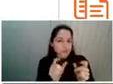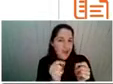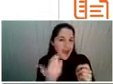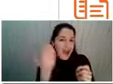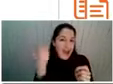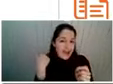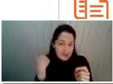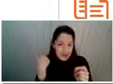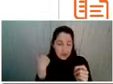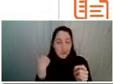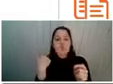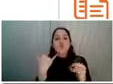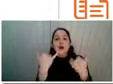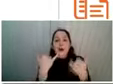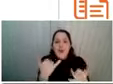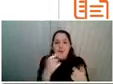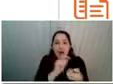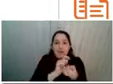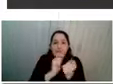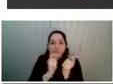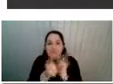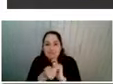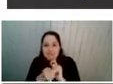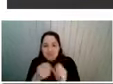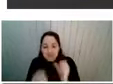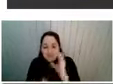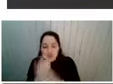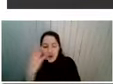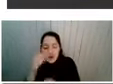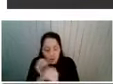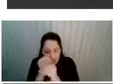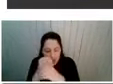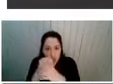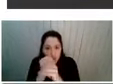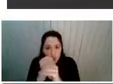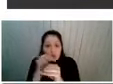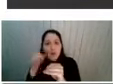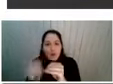del genoma, que es lo que hace entonces el PCR.